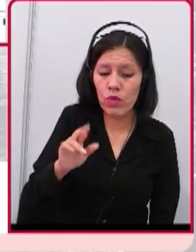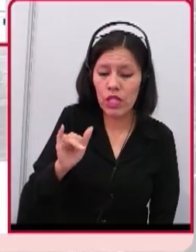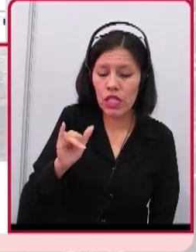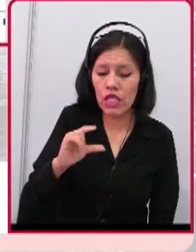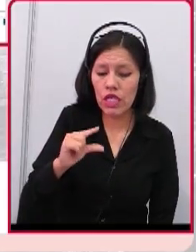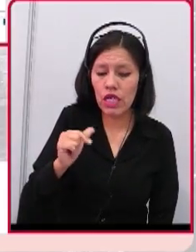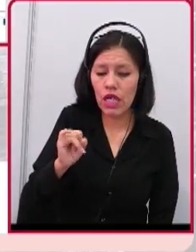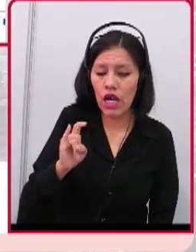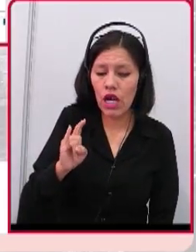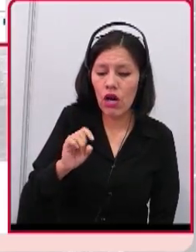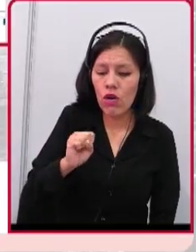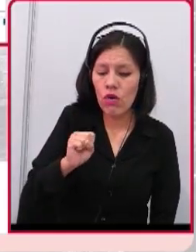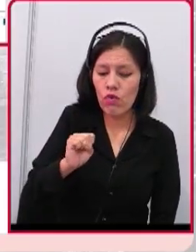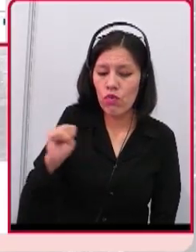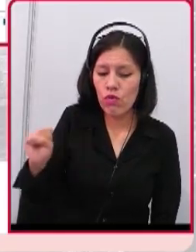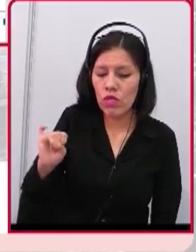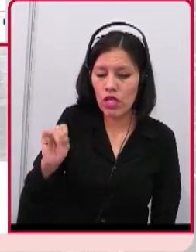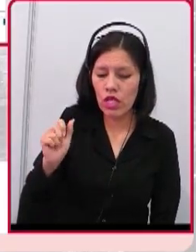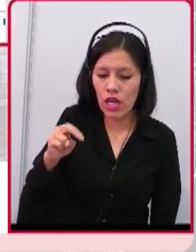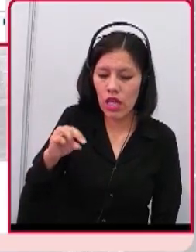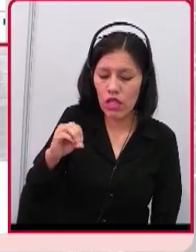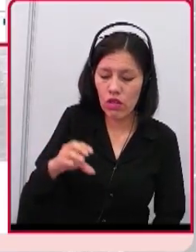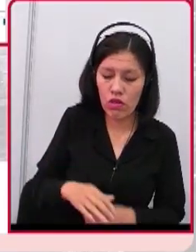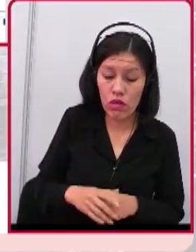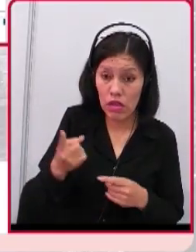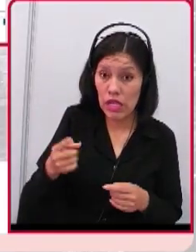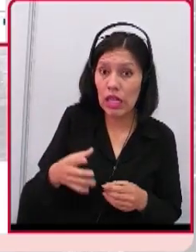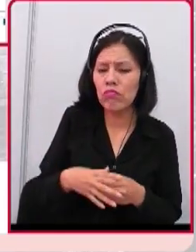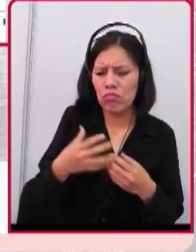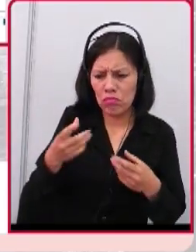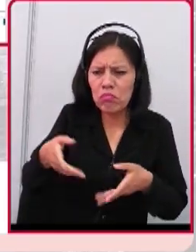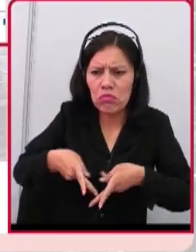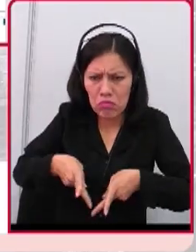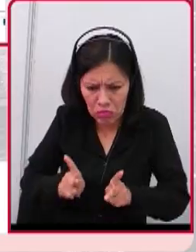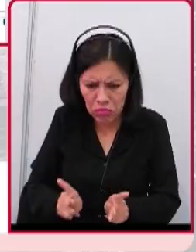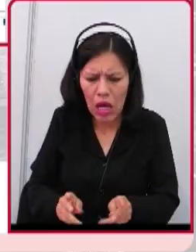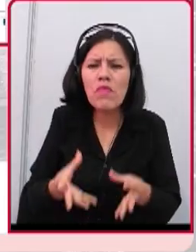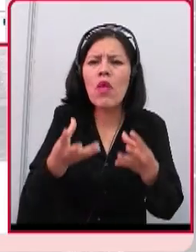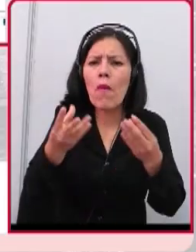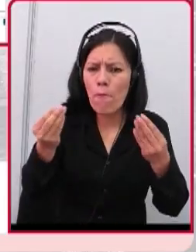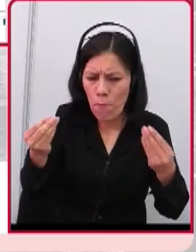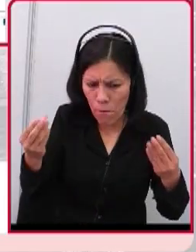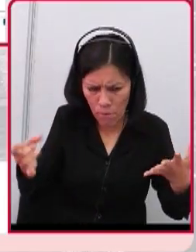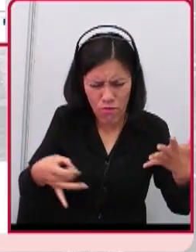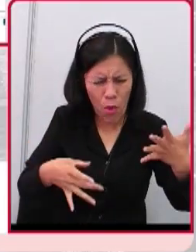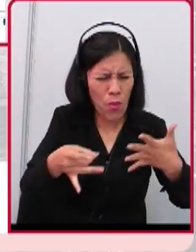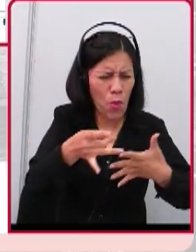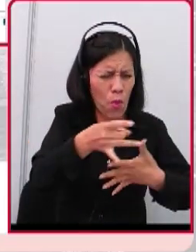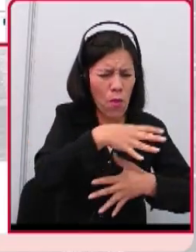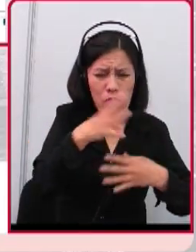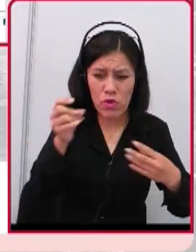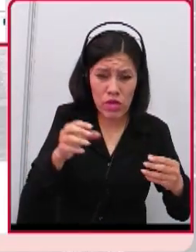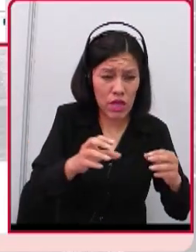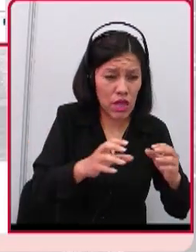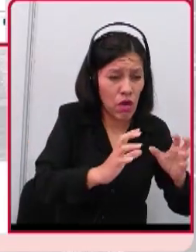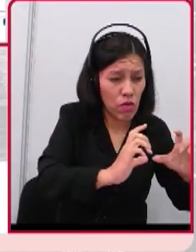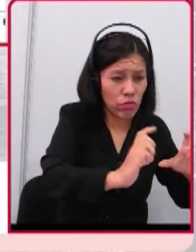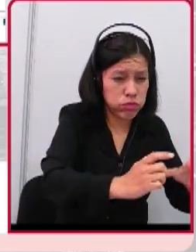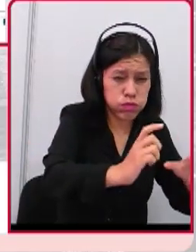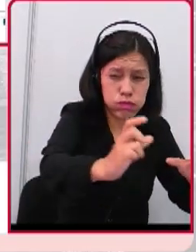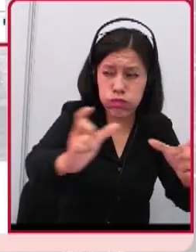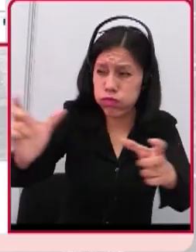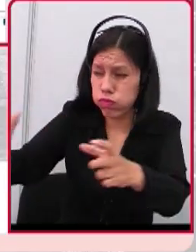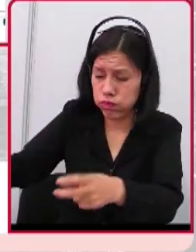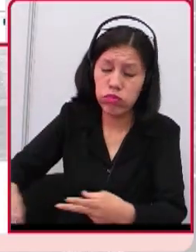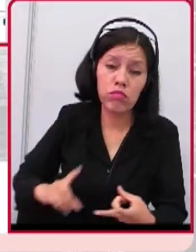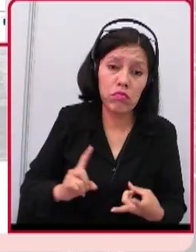categóricas, es sumamente flexible, es bastante realista. ¿Por qué? Porque